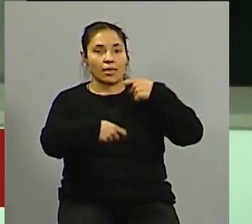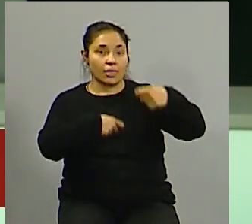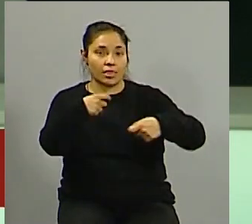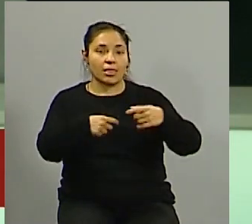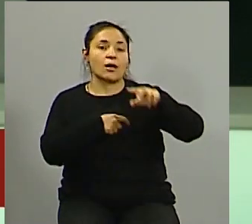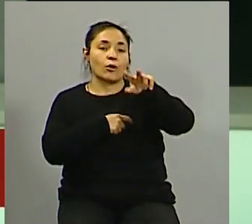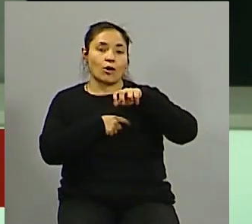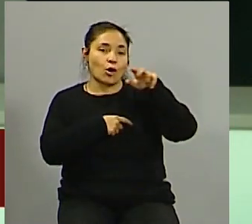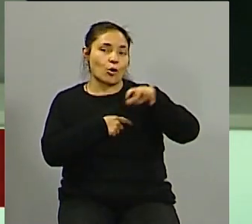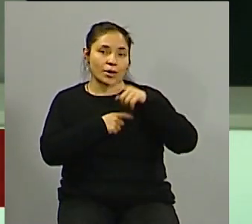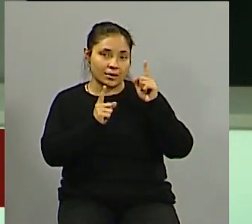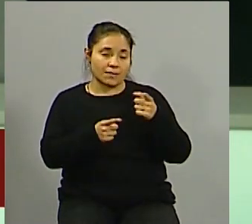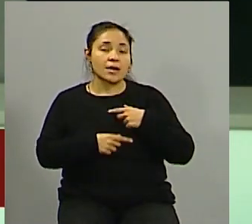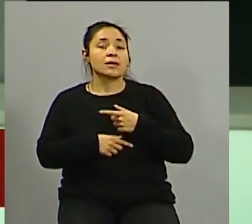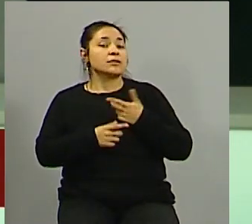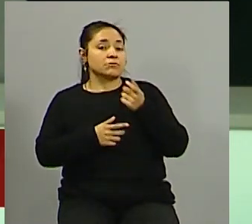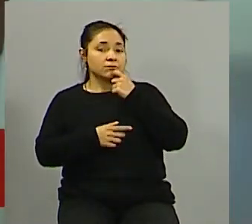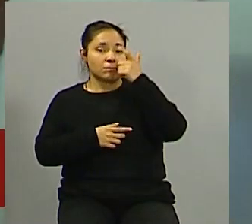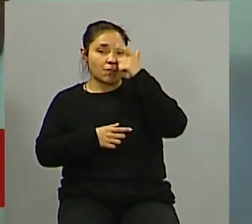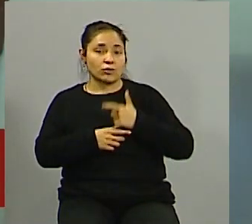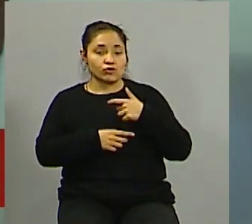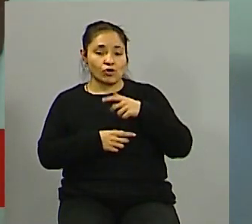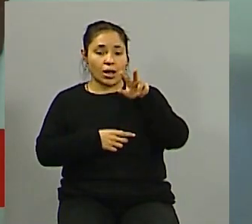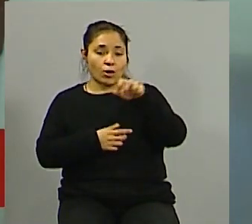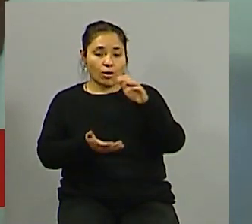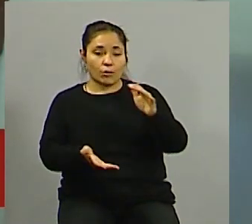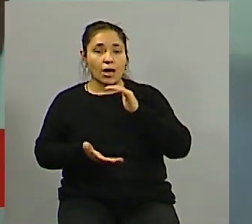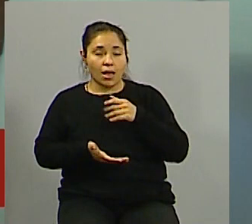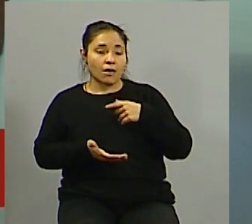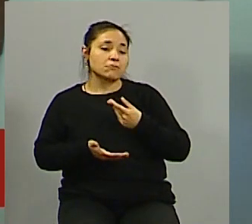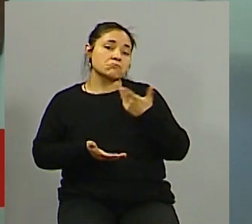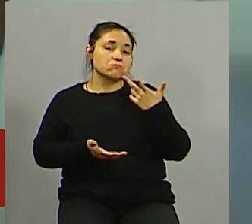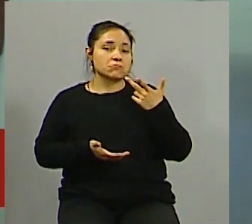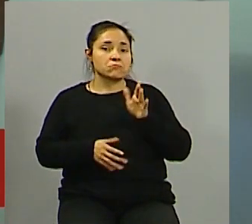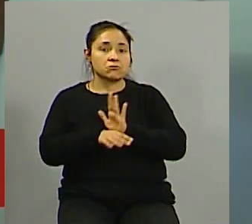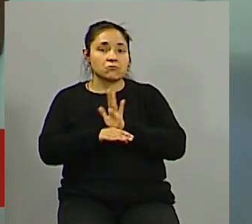dinero automáticamente vuelca al consumo, digamos, ¿no? Un almacén de barrio